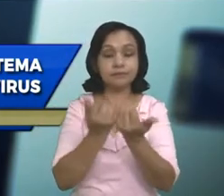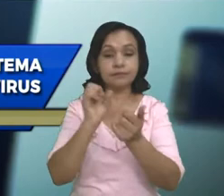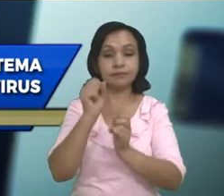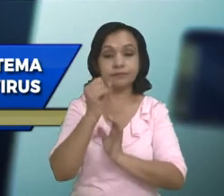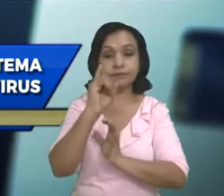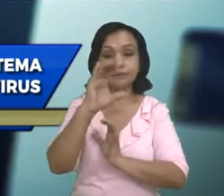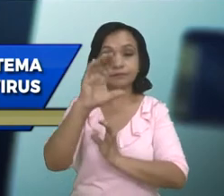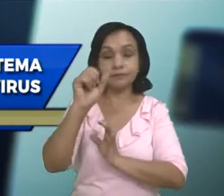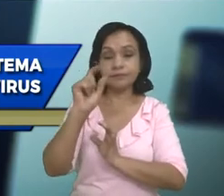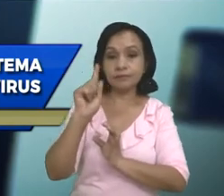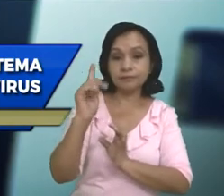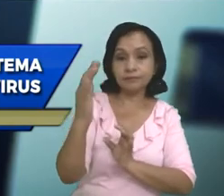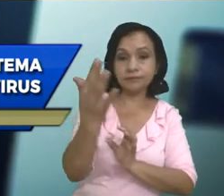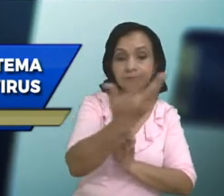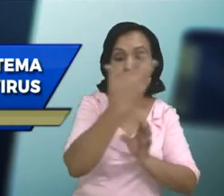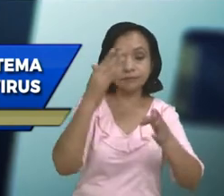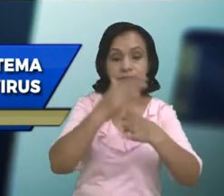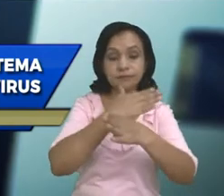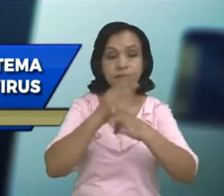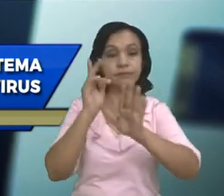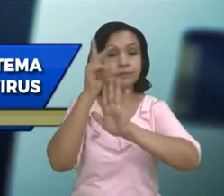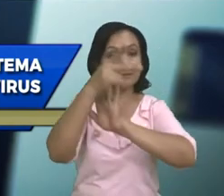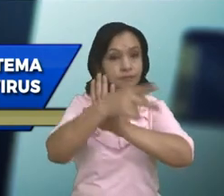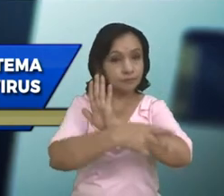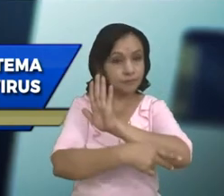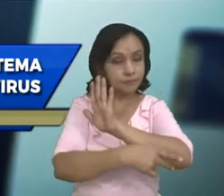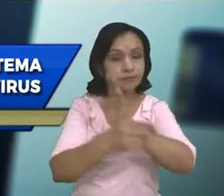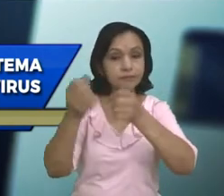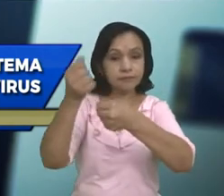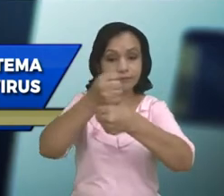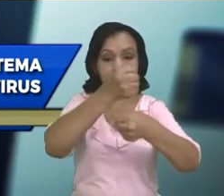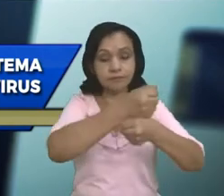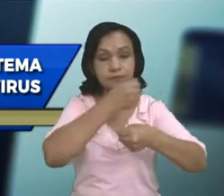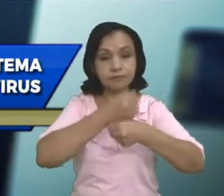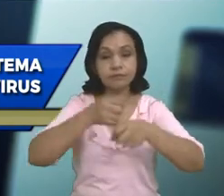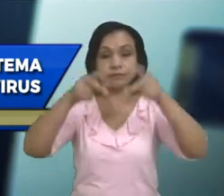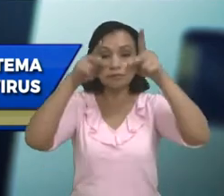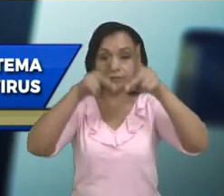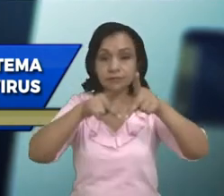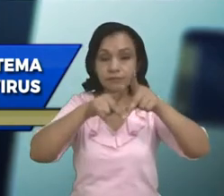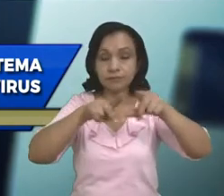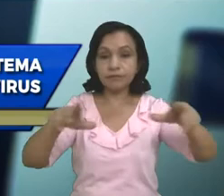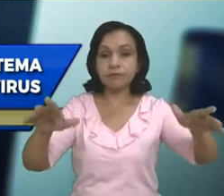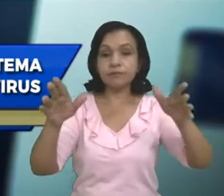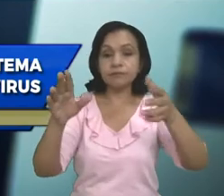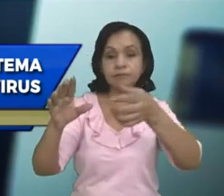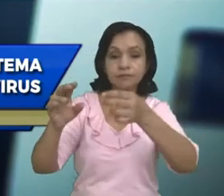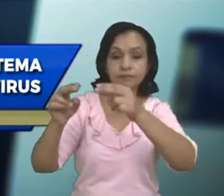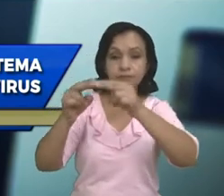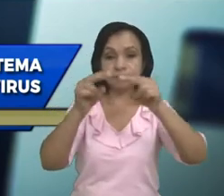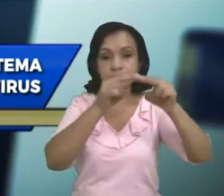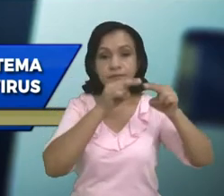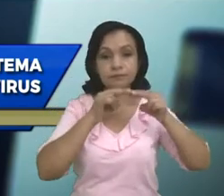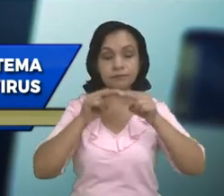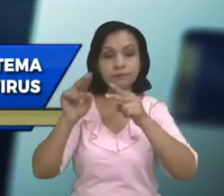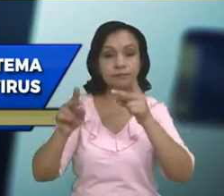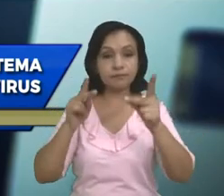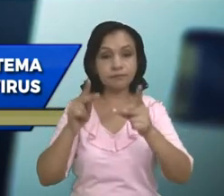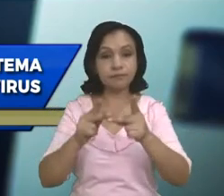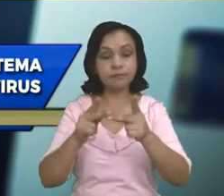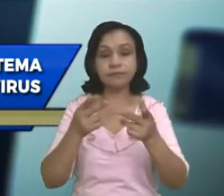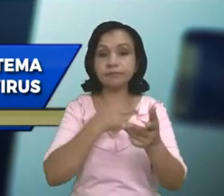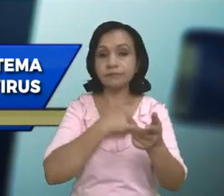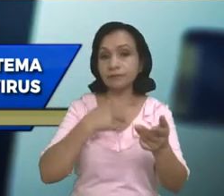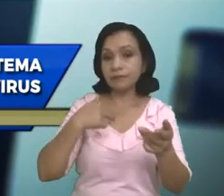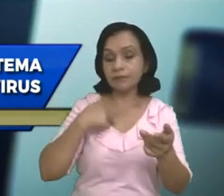a todos los estados todos los países están trabajando un plan contingente de manera articulado esto ha llevado